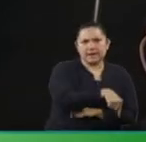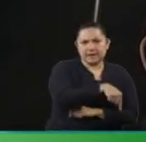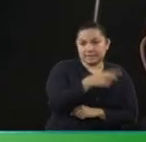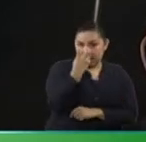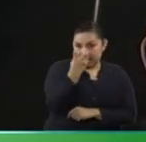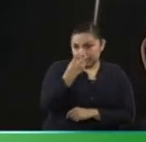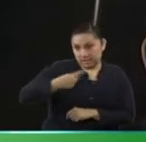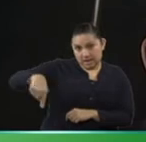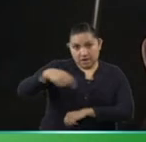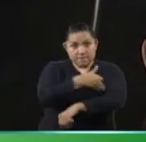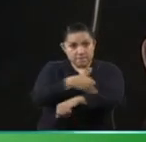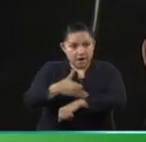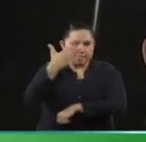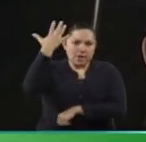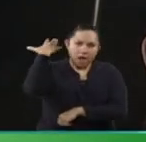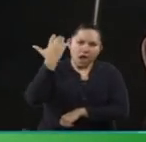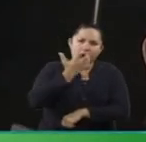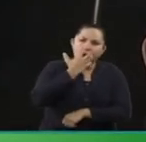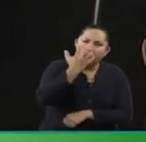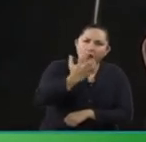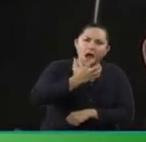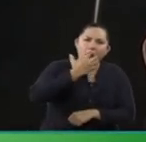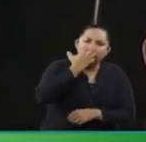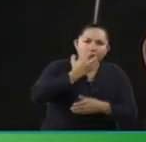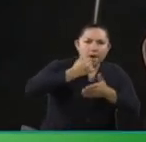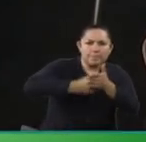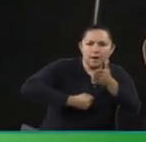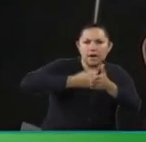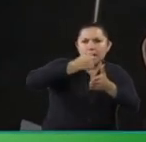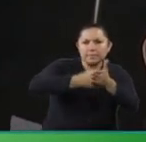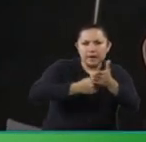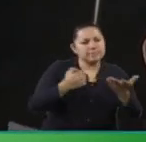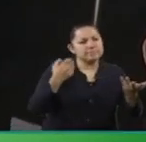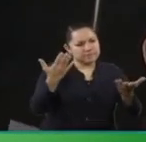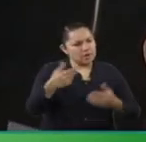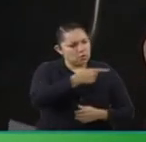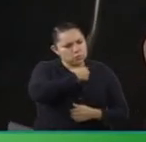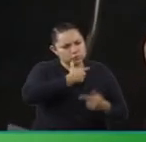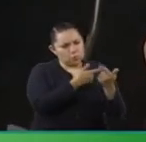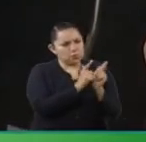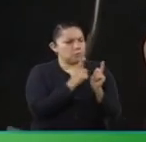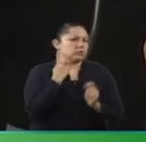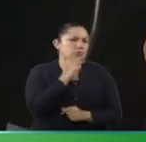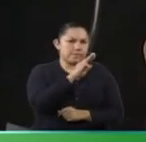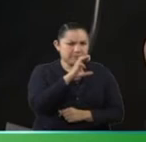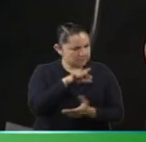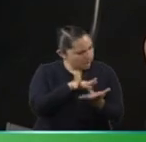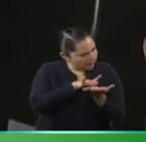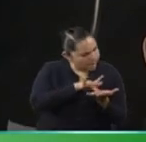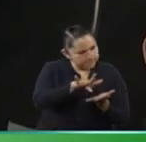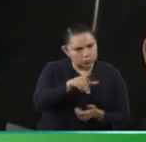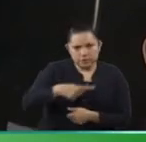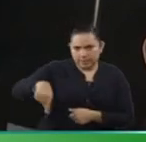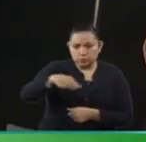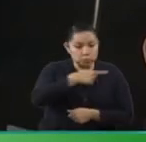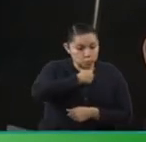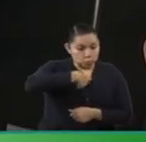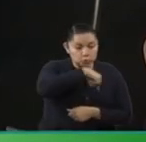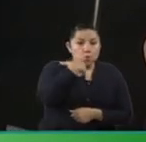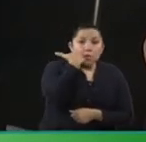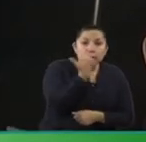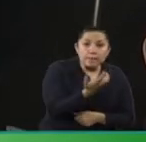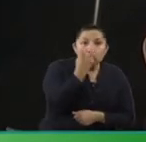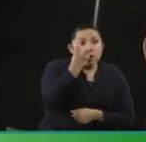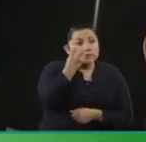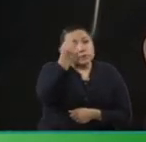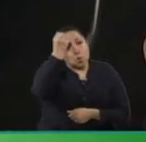naranja acompañamos esta lucha y nos comprometemos a no olvidar ni abandonar la búsqueda de la verdad y la justicia para familiares de año